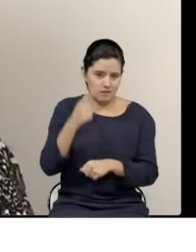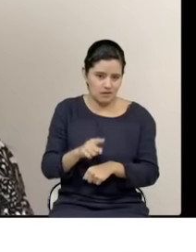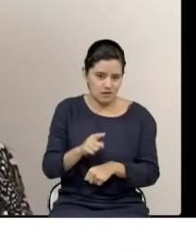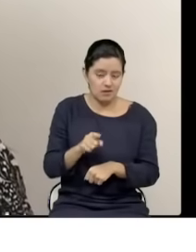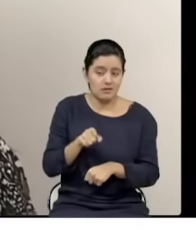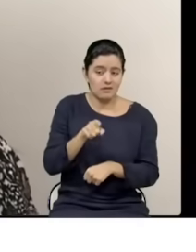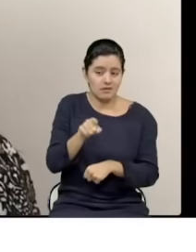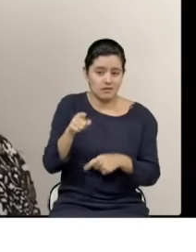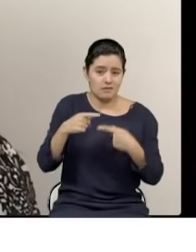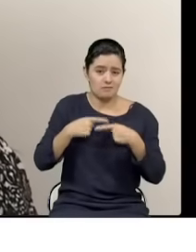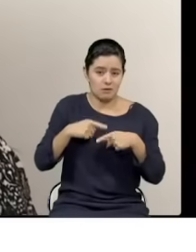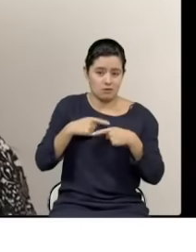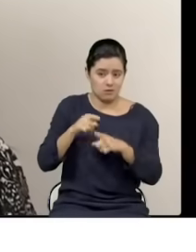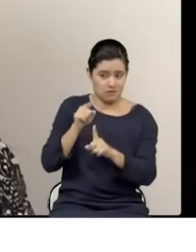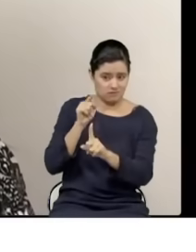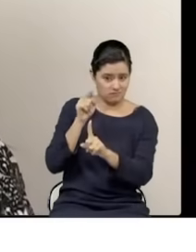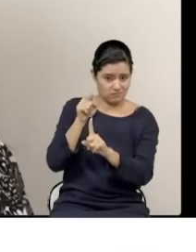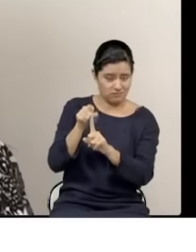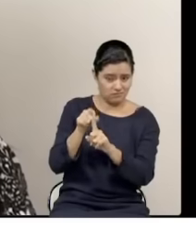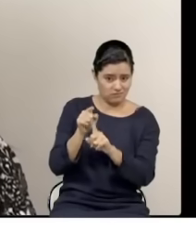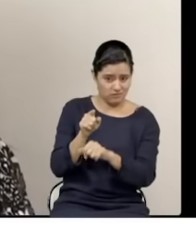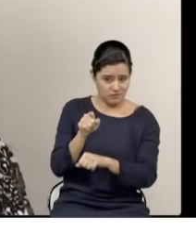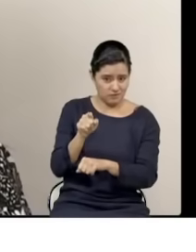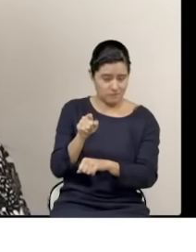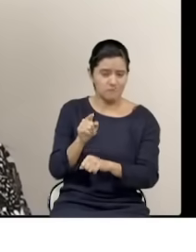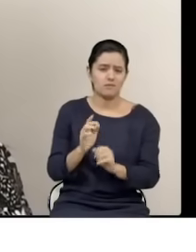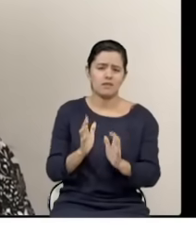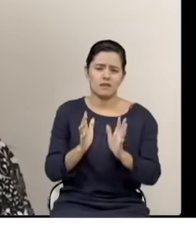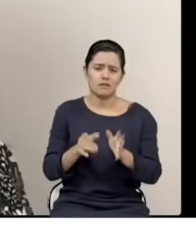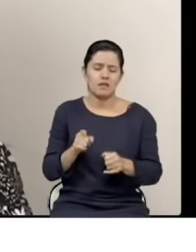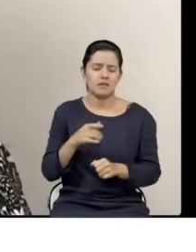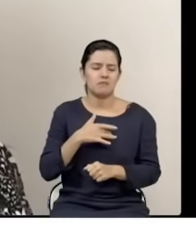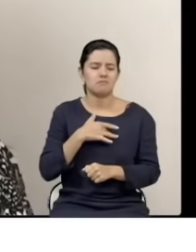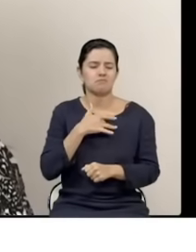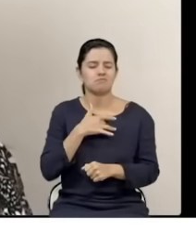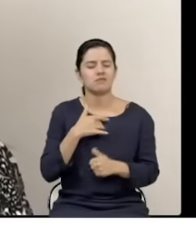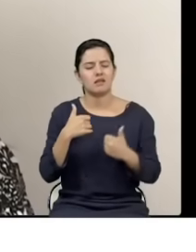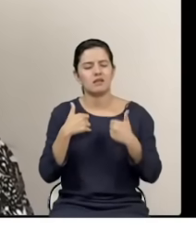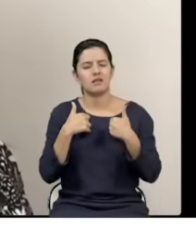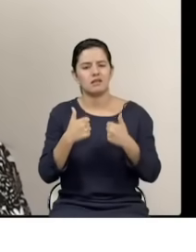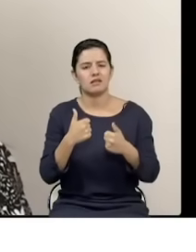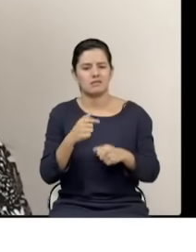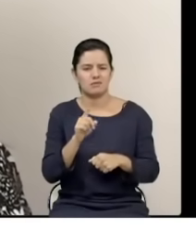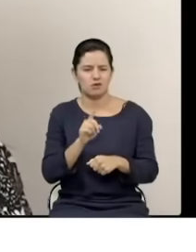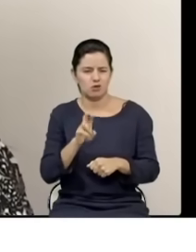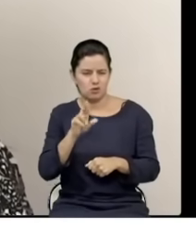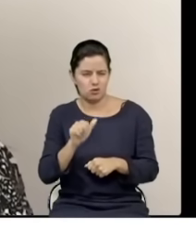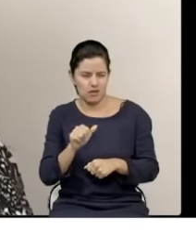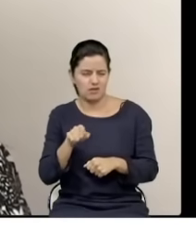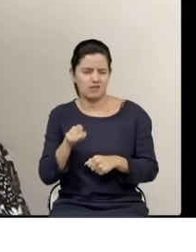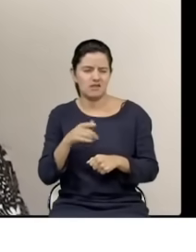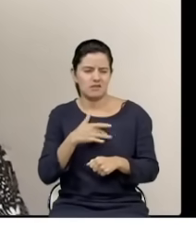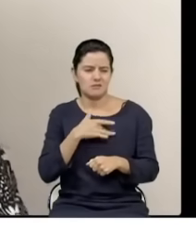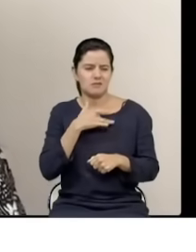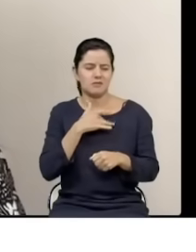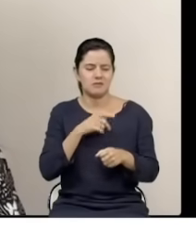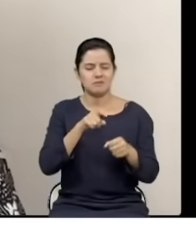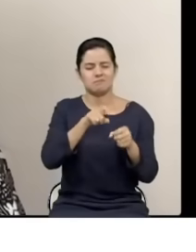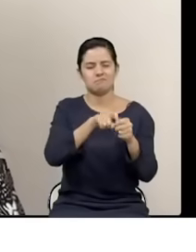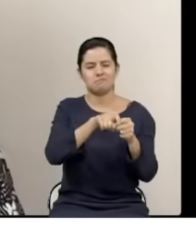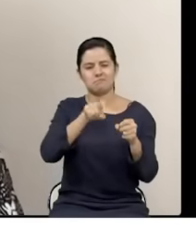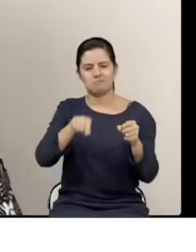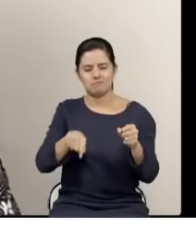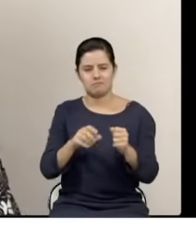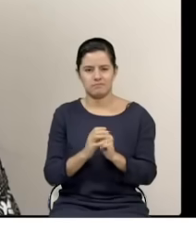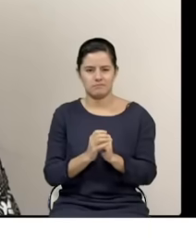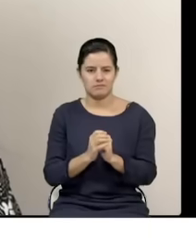concreto ya también carece de materia gracias a la sensibilidad de la doctora y del propio iteso